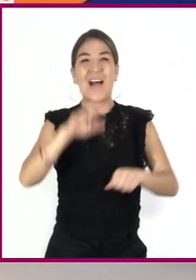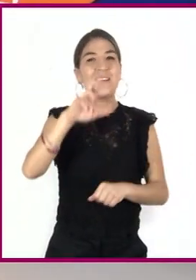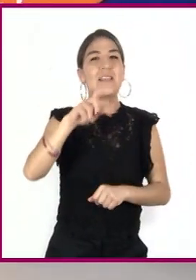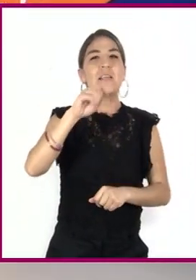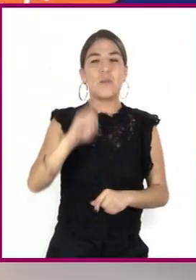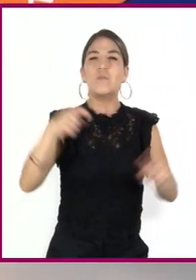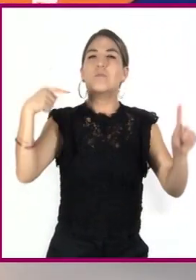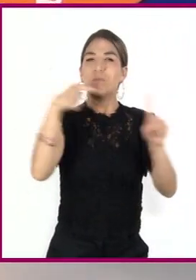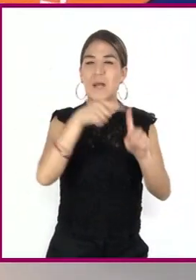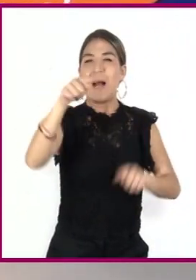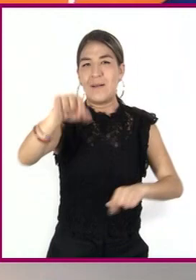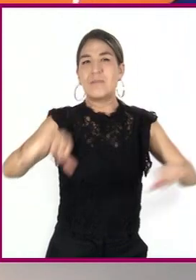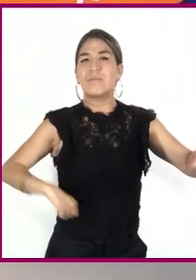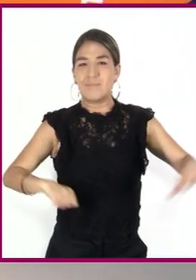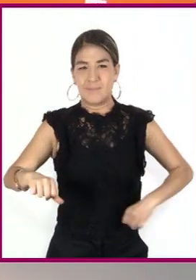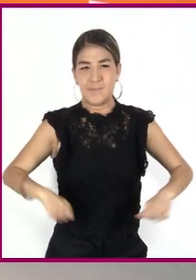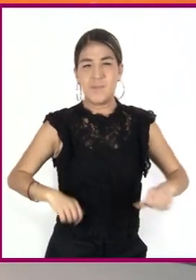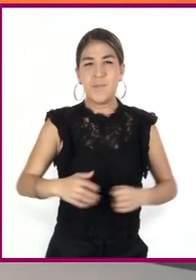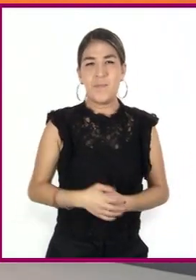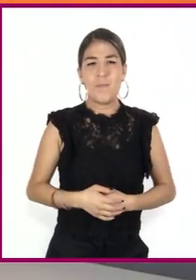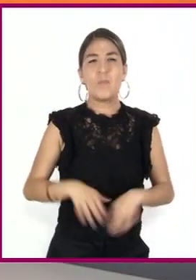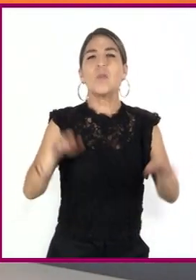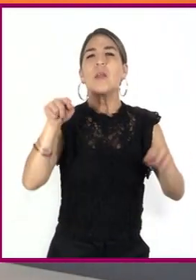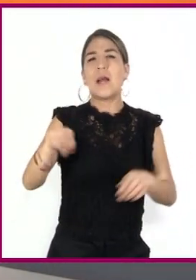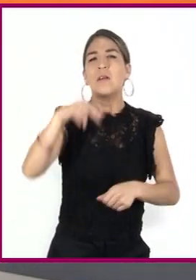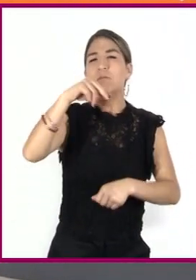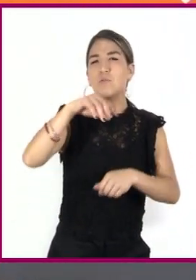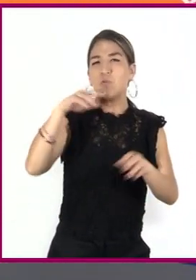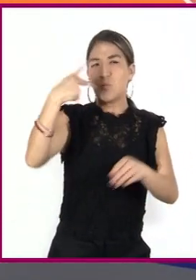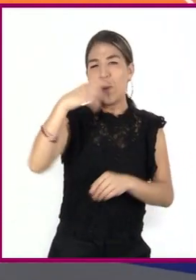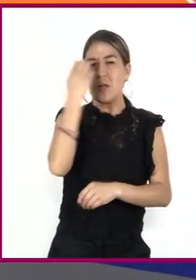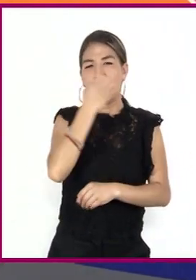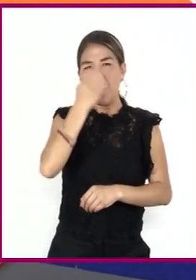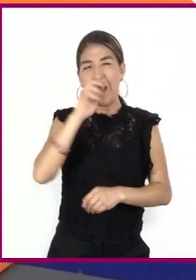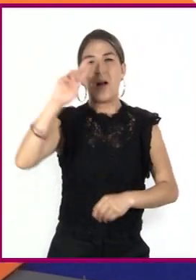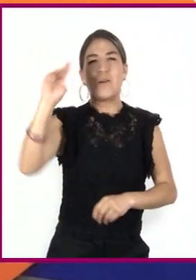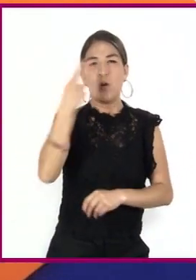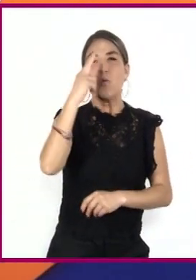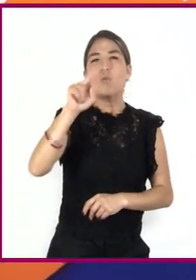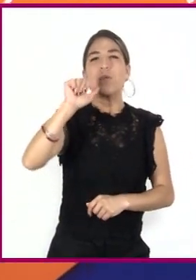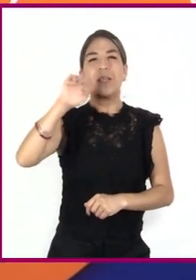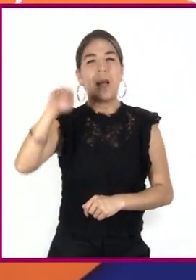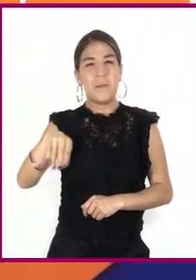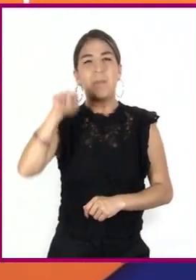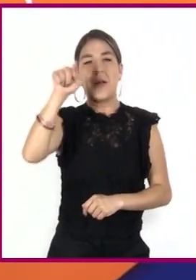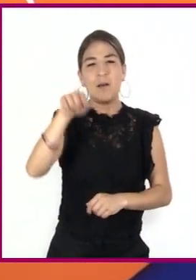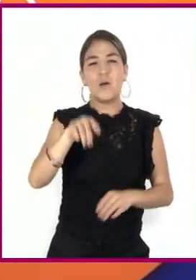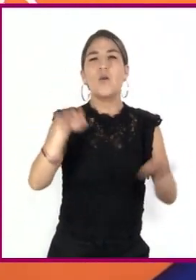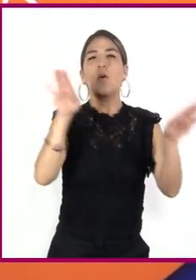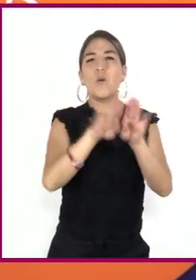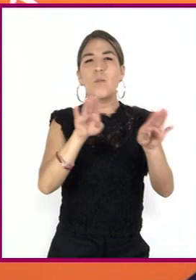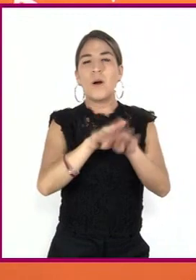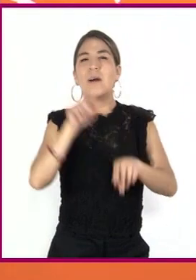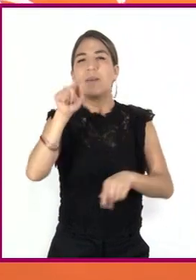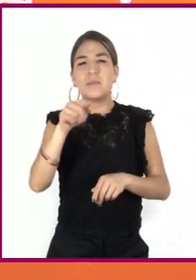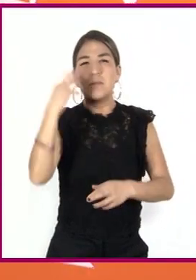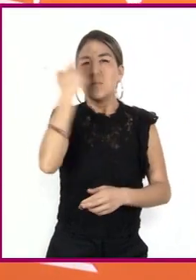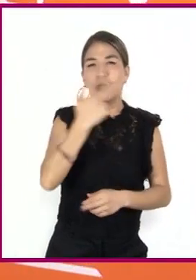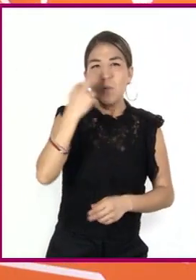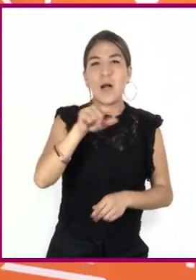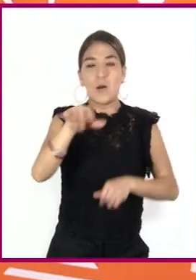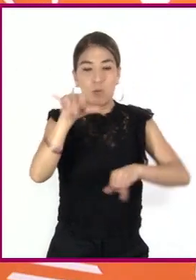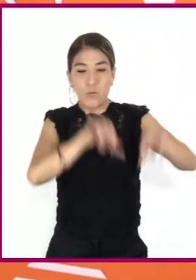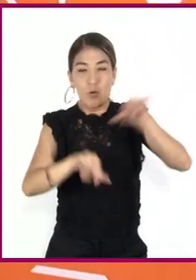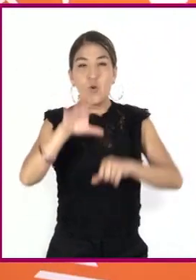siguientes problemas. La Facultad de Medicina de la UNAM aconseja desinfectar superficies con una disolución de cloro